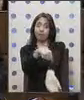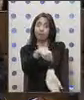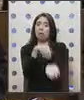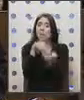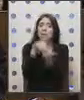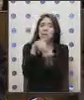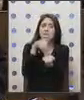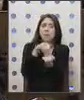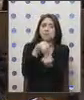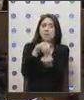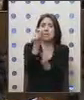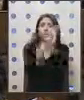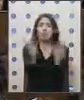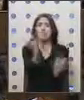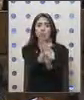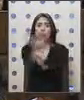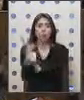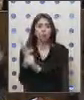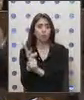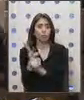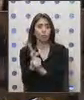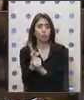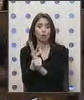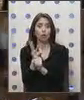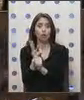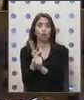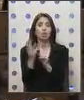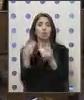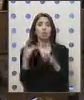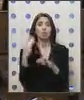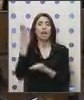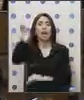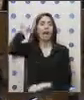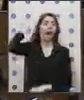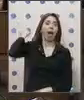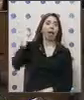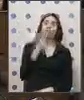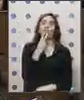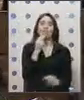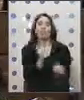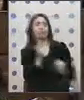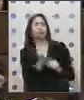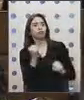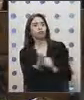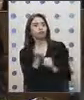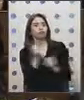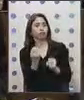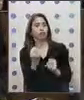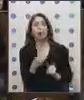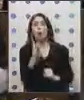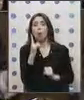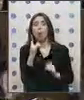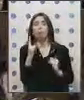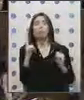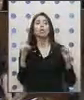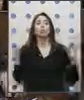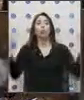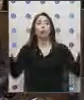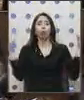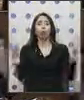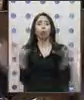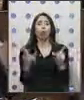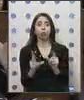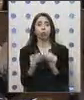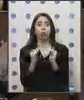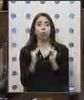miles y miles de adultos mayores, luego de sus años de vida activa, el único bien que les queda disponible